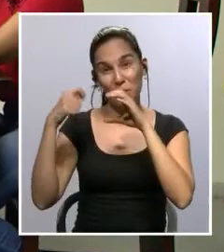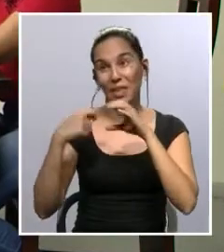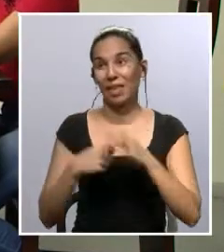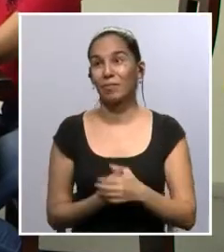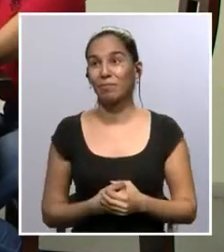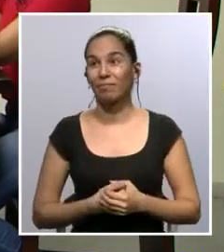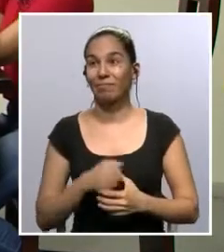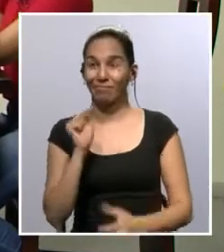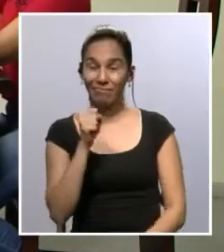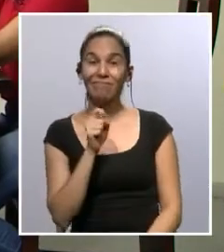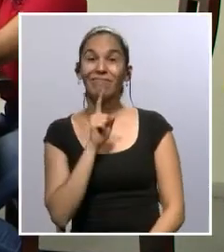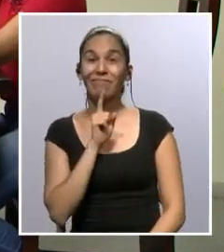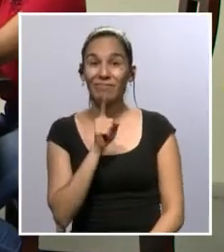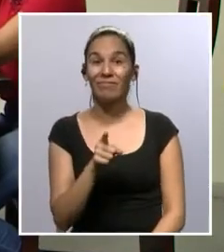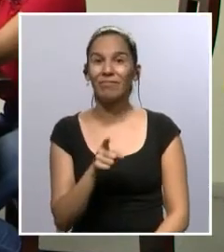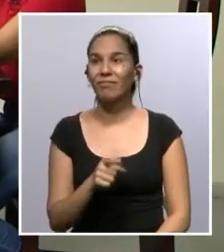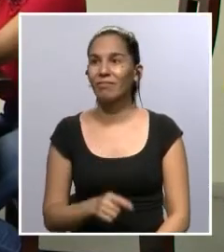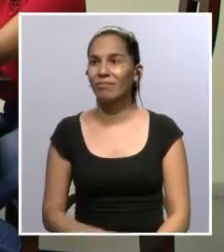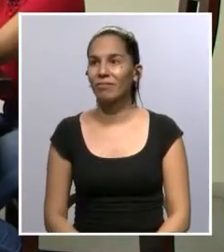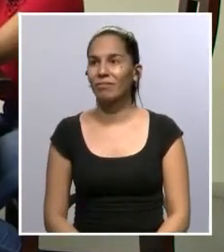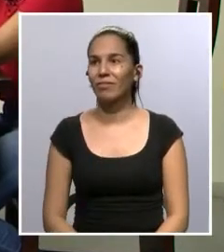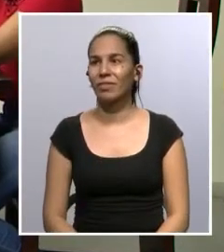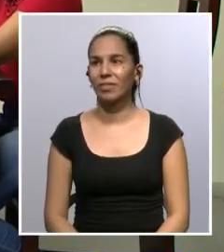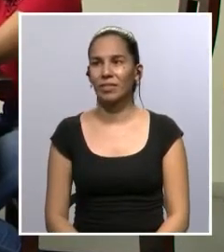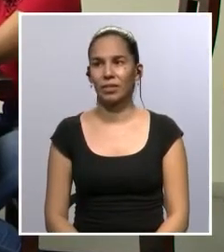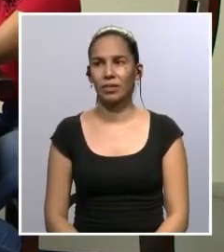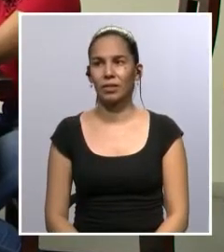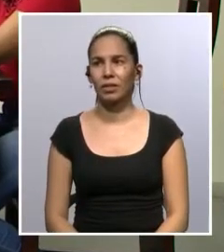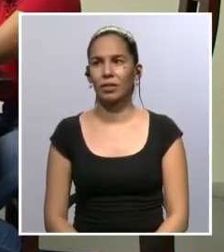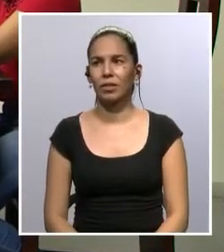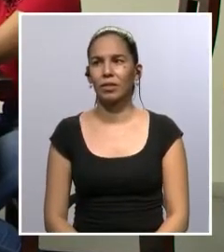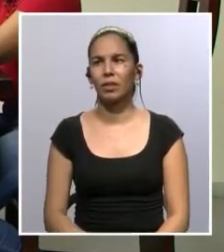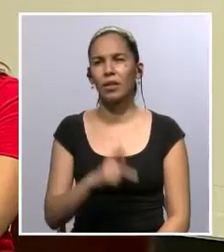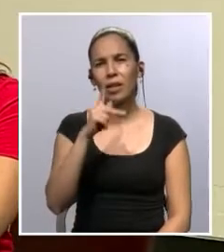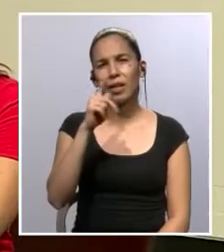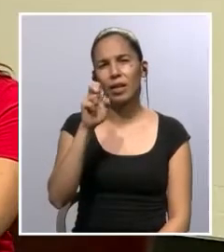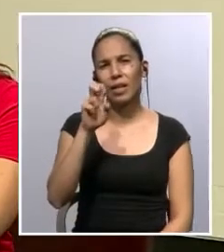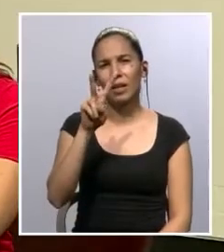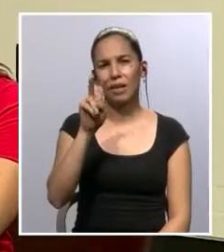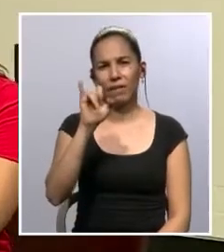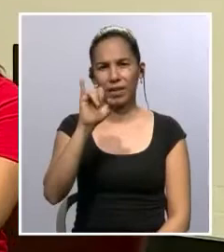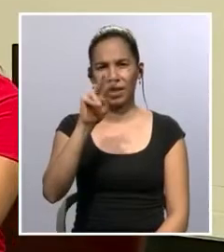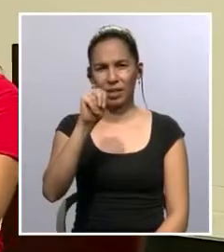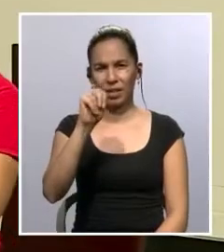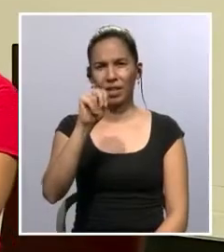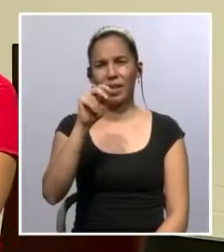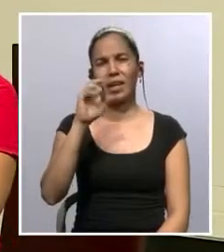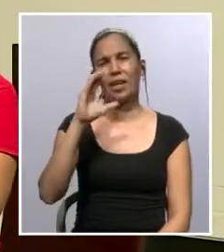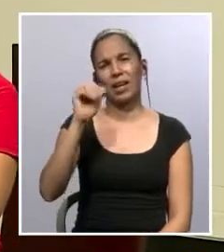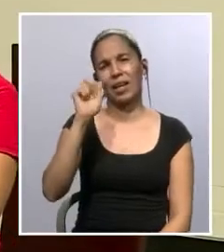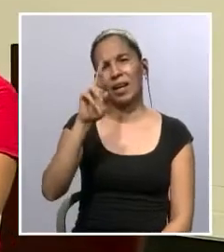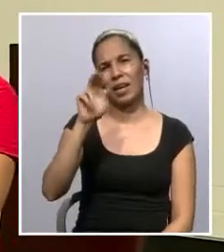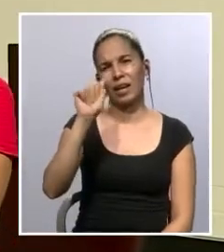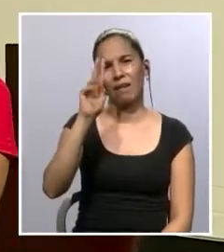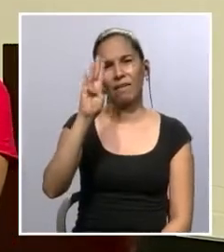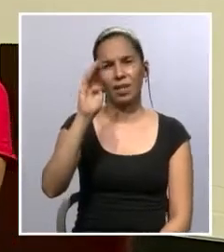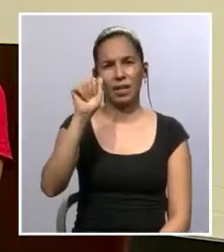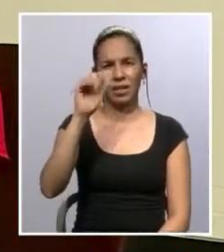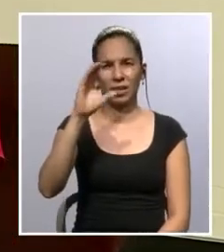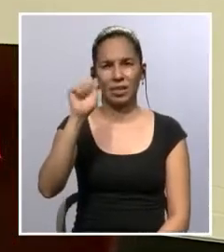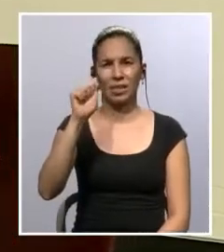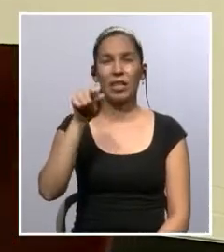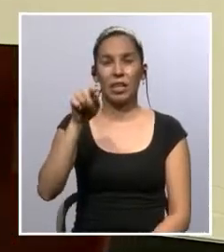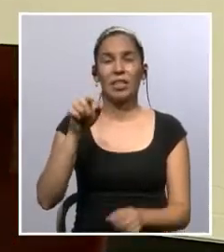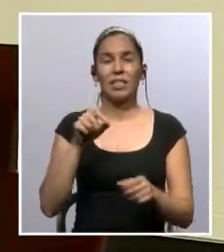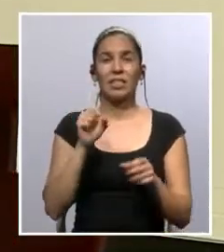Sí, ¿quién la...? La tenemos, es Kevin Caravaca, estudiante del CTP de Nicoya,